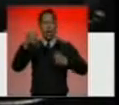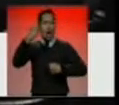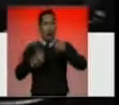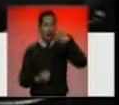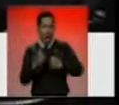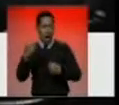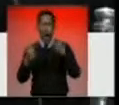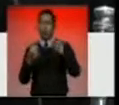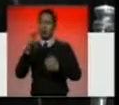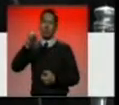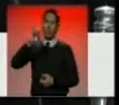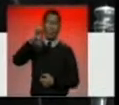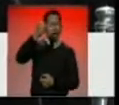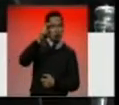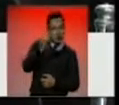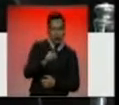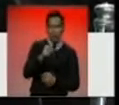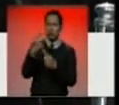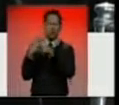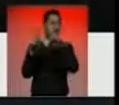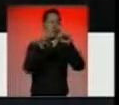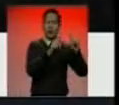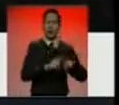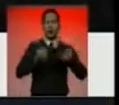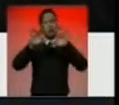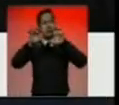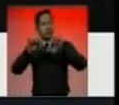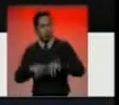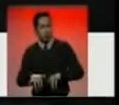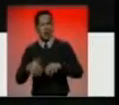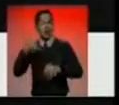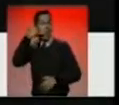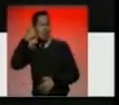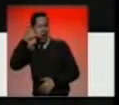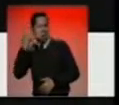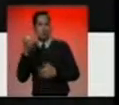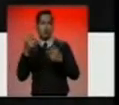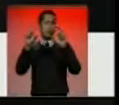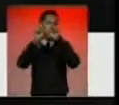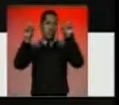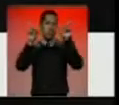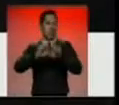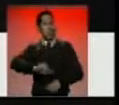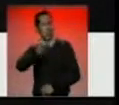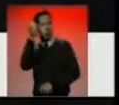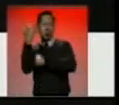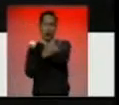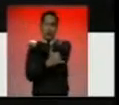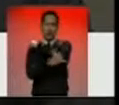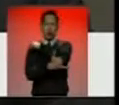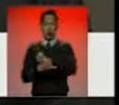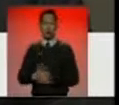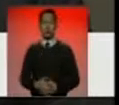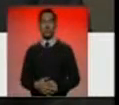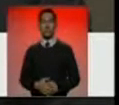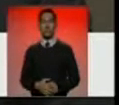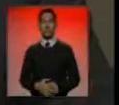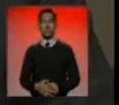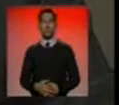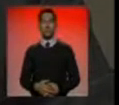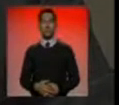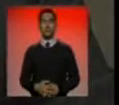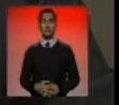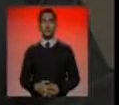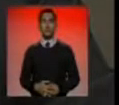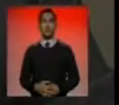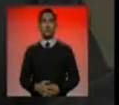Hyatt, Nissan, Volkswagen, Microsoft, Samsung, entre otras. Yo creo que para cualquier inversionista, tanto nacional